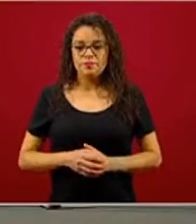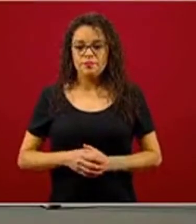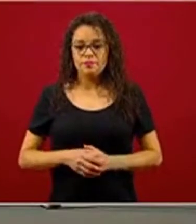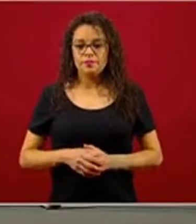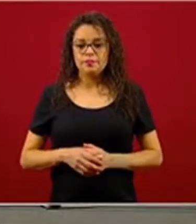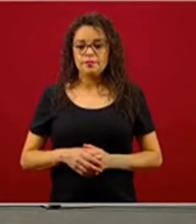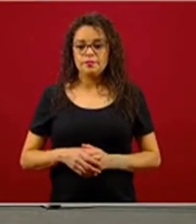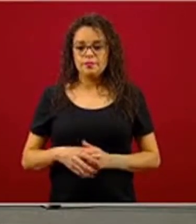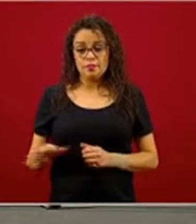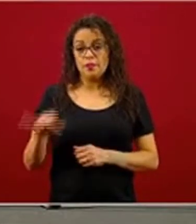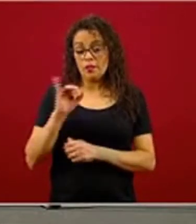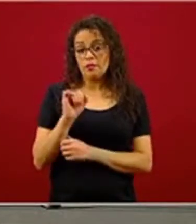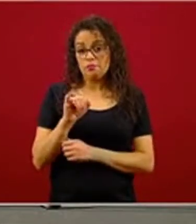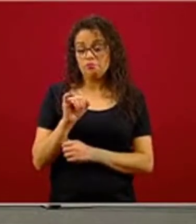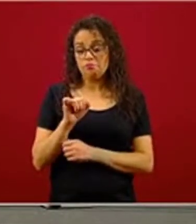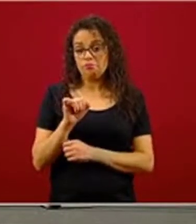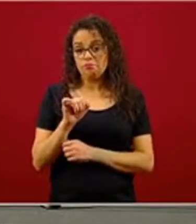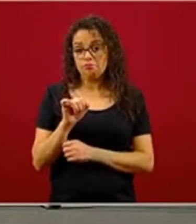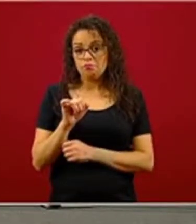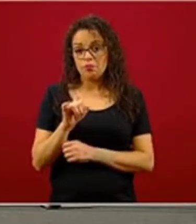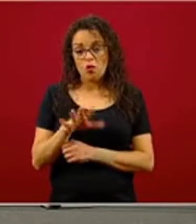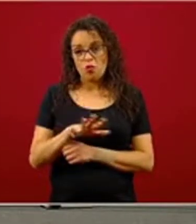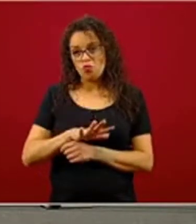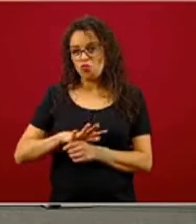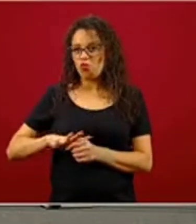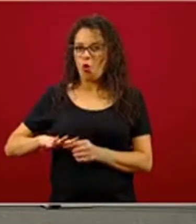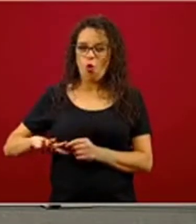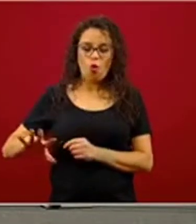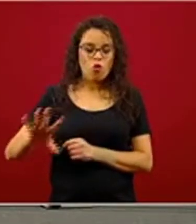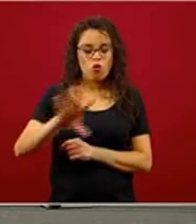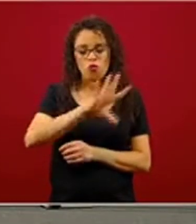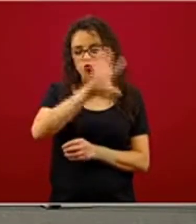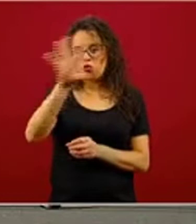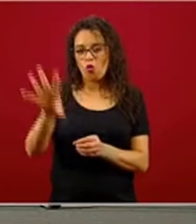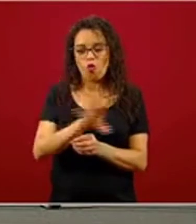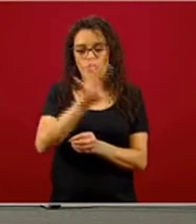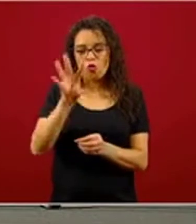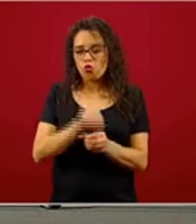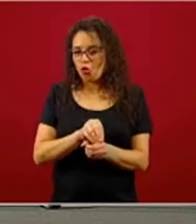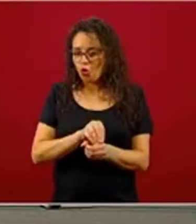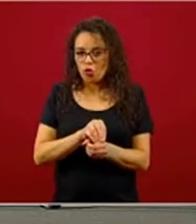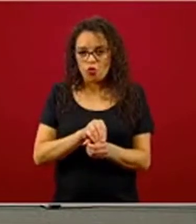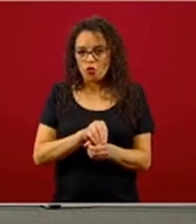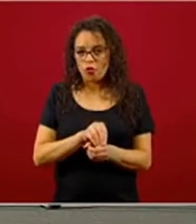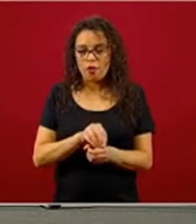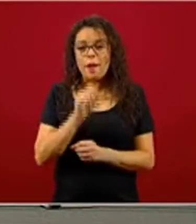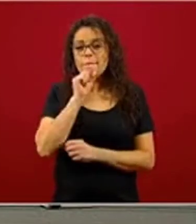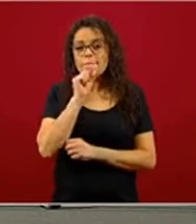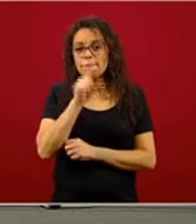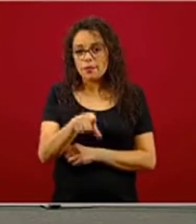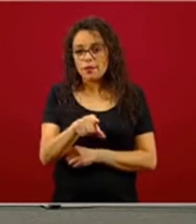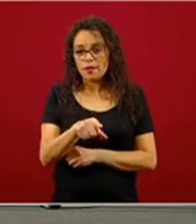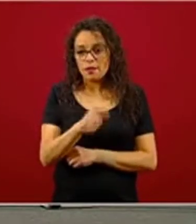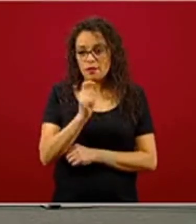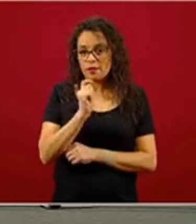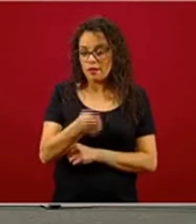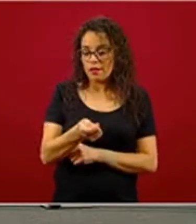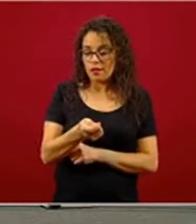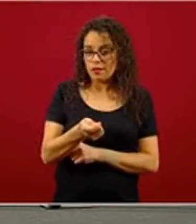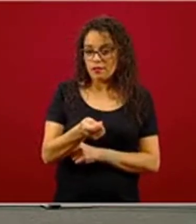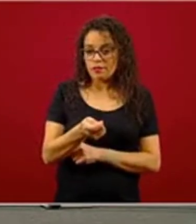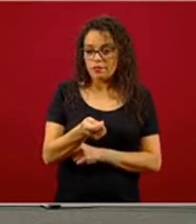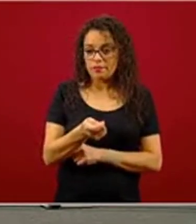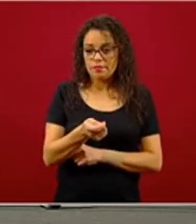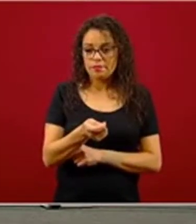Sí, Bianca, la verdad que todo el personal, todos, incluso también y destacadamente también de